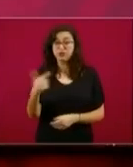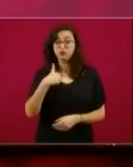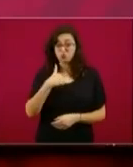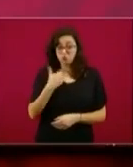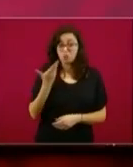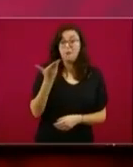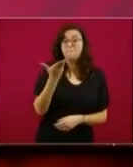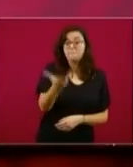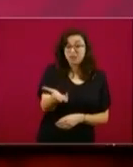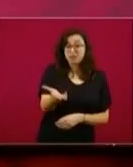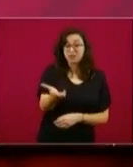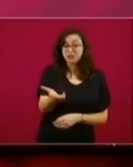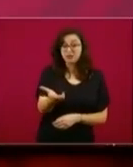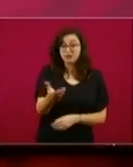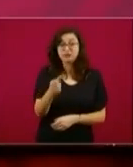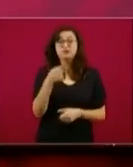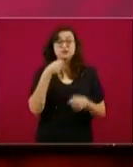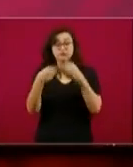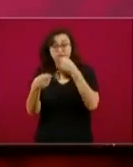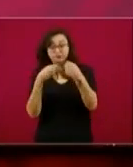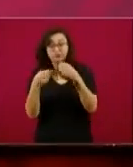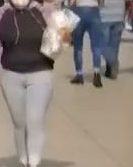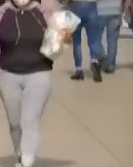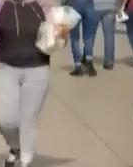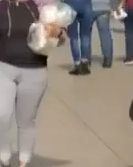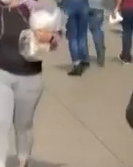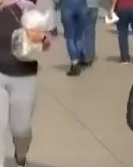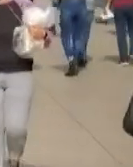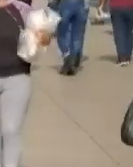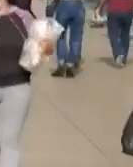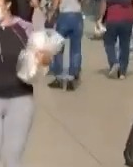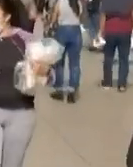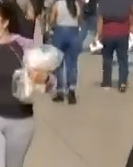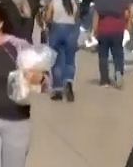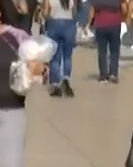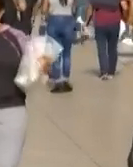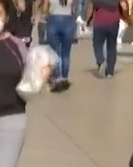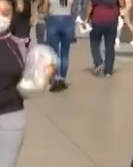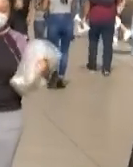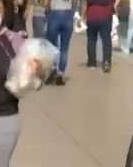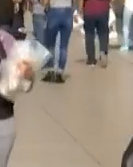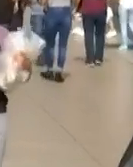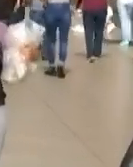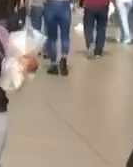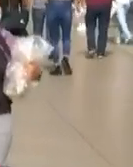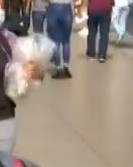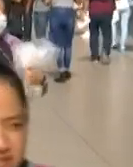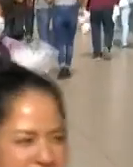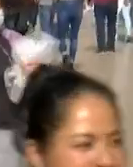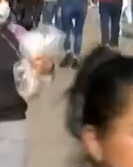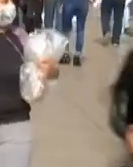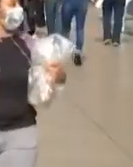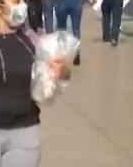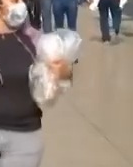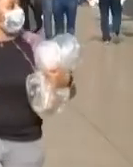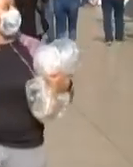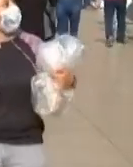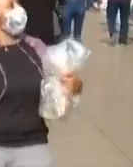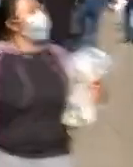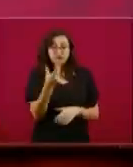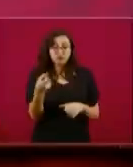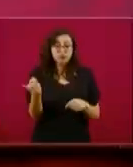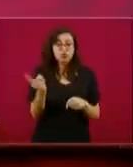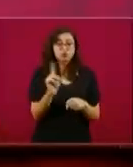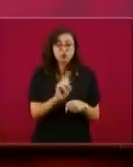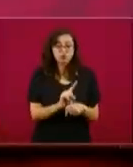pero asegura que aún alcanzando el color más alto en la escala del semáforo, que es rojo, esto no implica cierres absolutos en los sectores